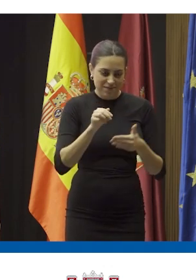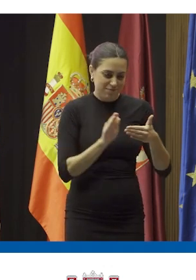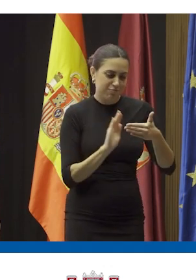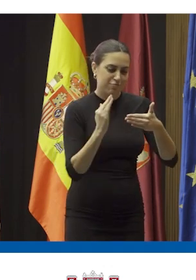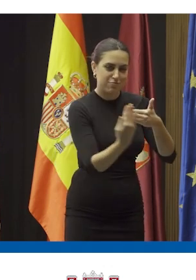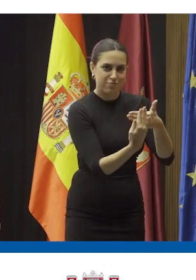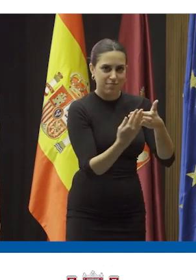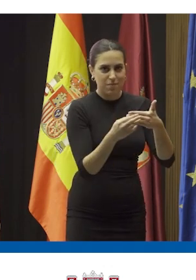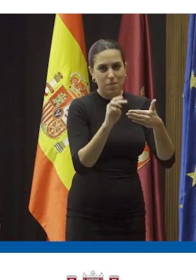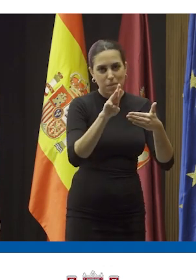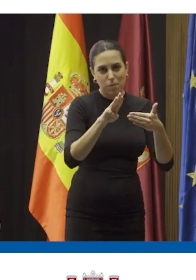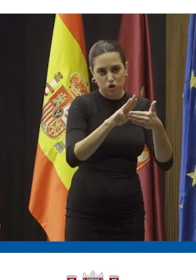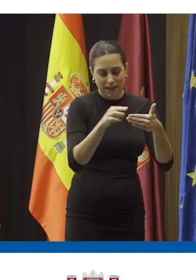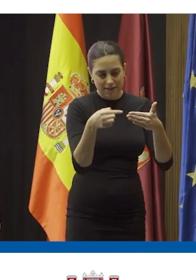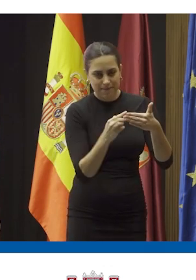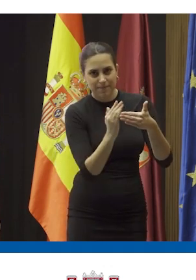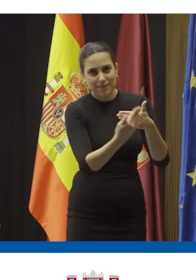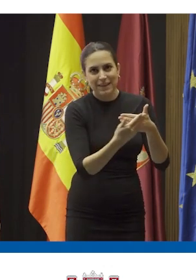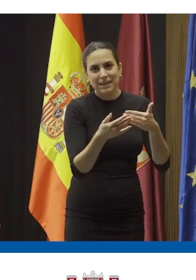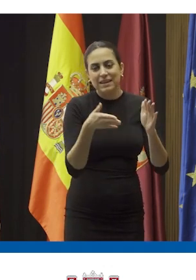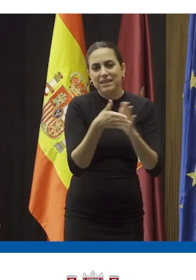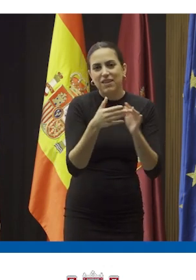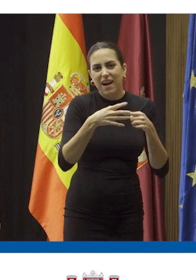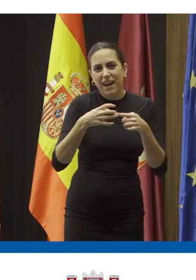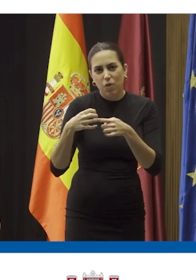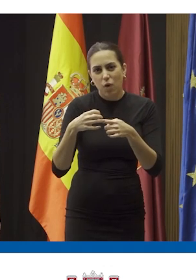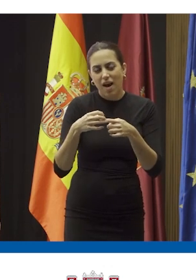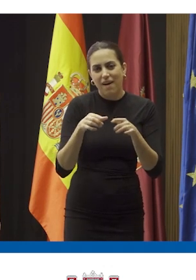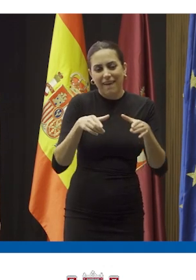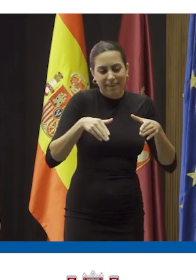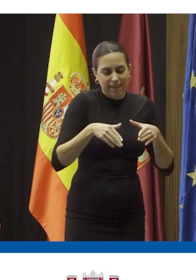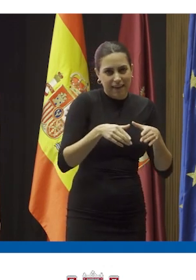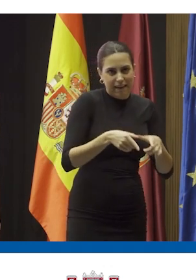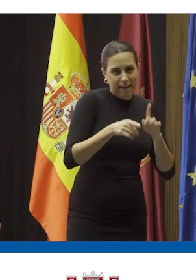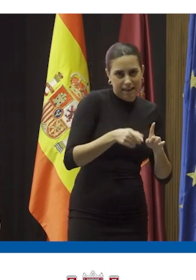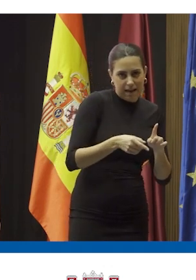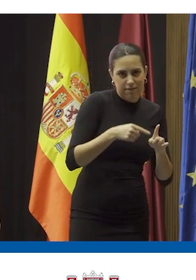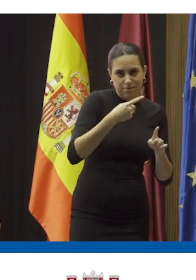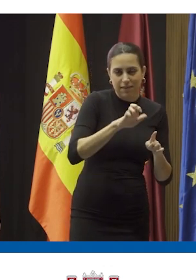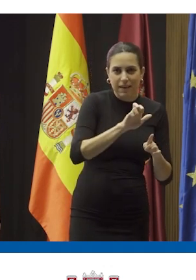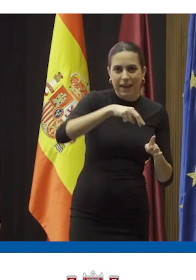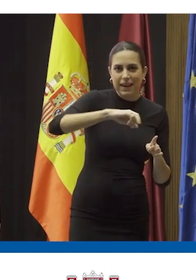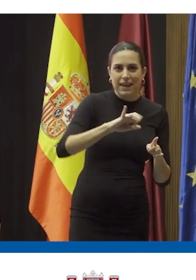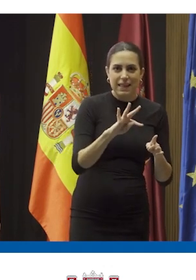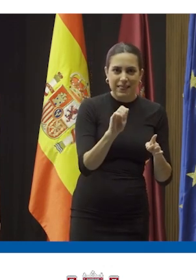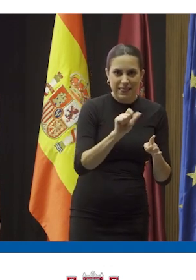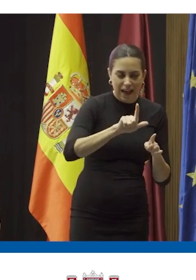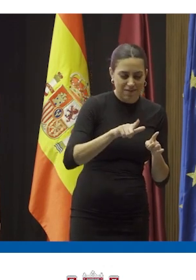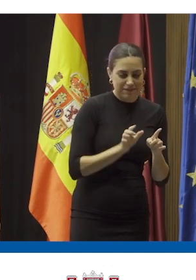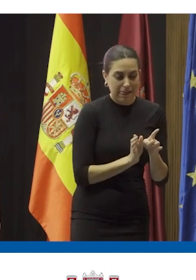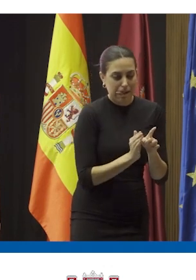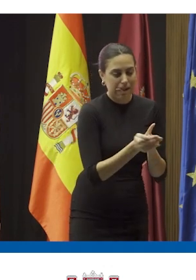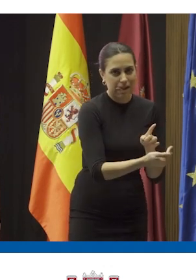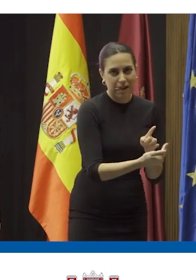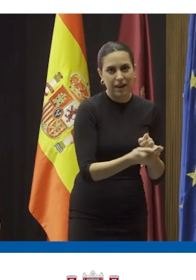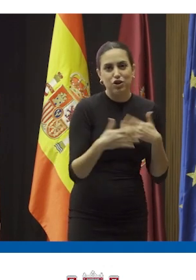paciente prostático. La próstata es una glándula genital, no es una glándula urinaria, pero está situada en mal sitio, en el suelo de la vejiga, con lo